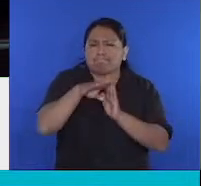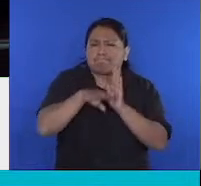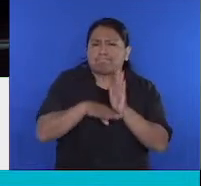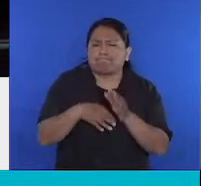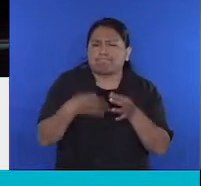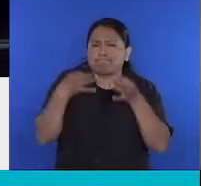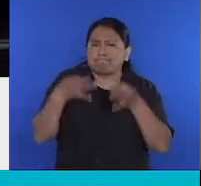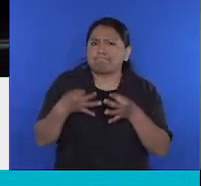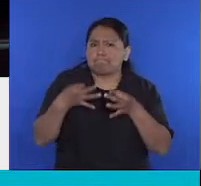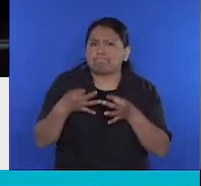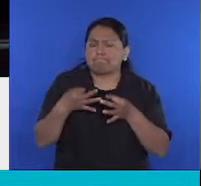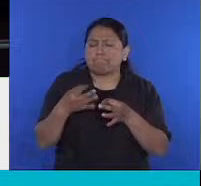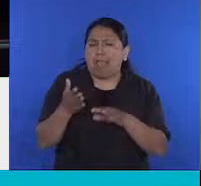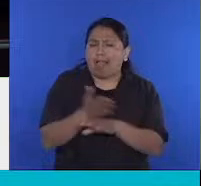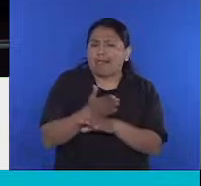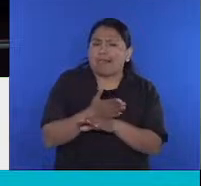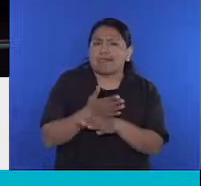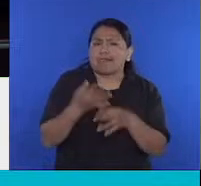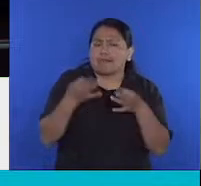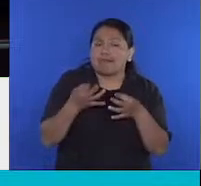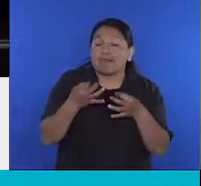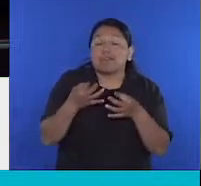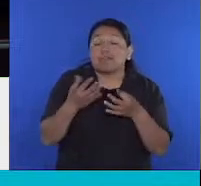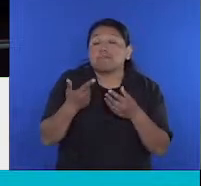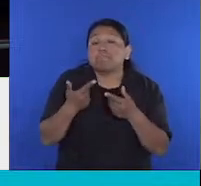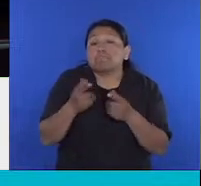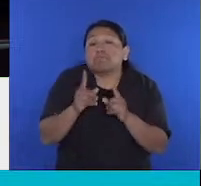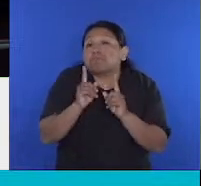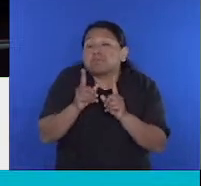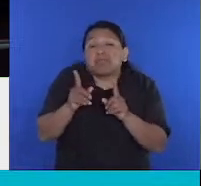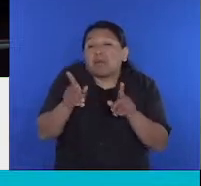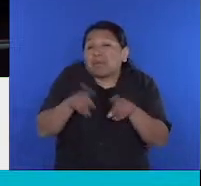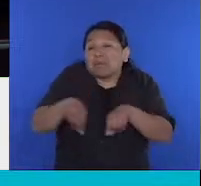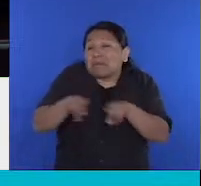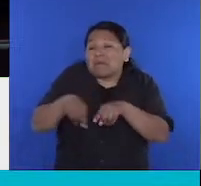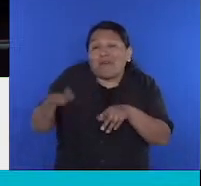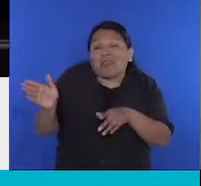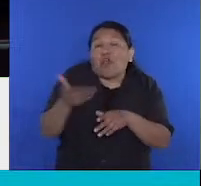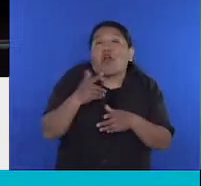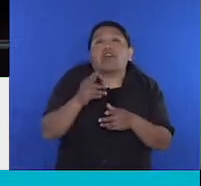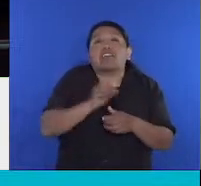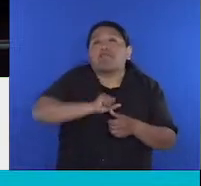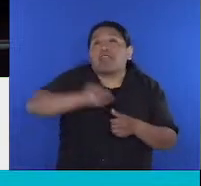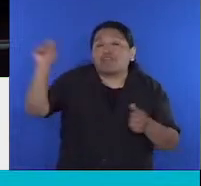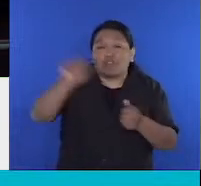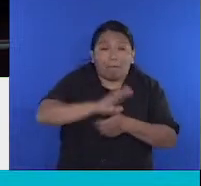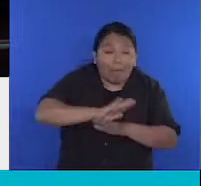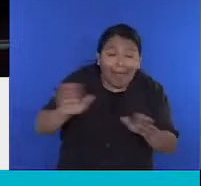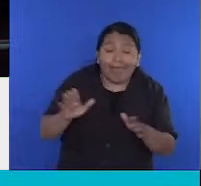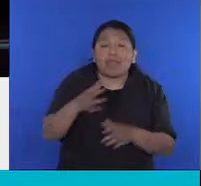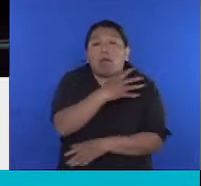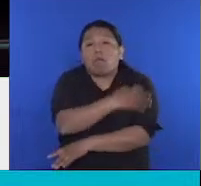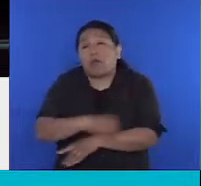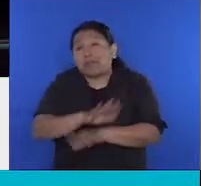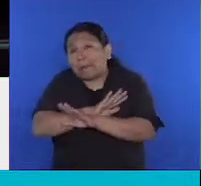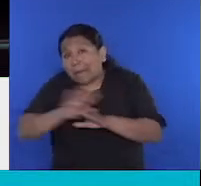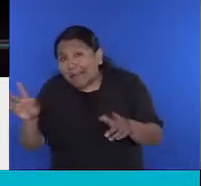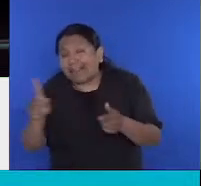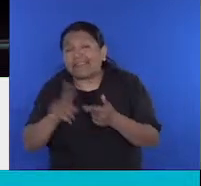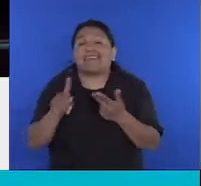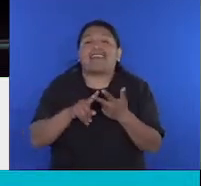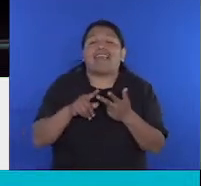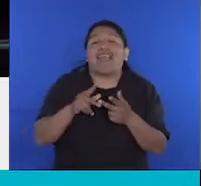increíblemente fueron las mismas para todos. Terminar con la inflación, terminar con la pobreza, terminar con la inseguridad, terminar